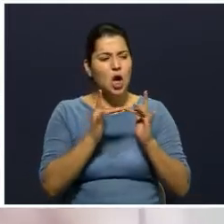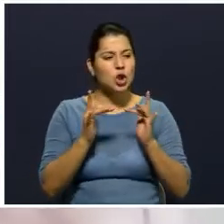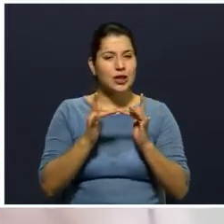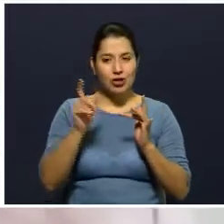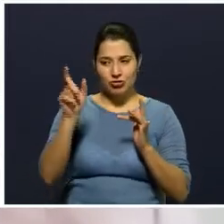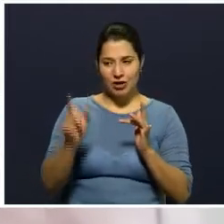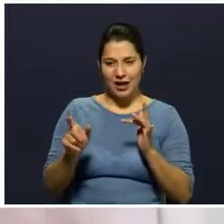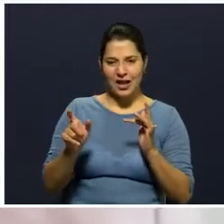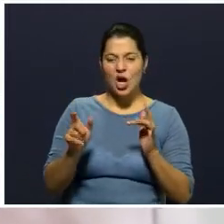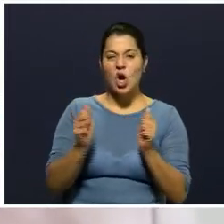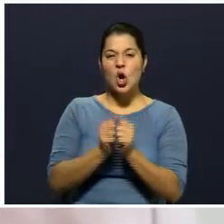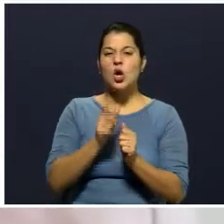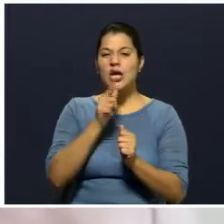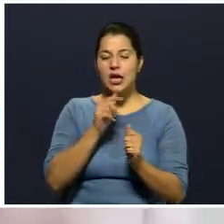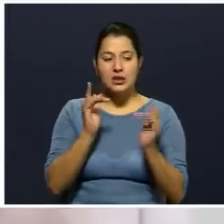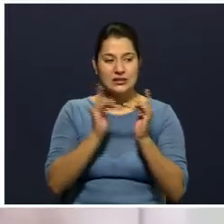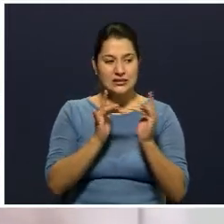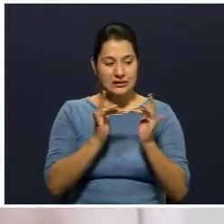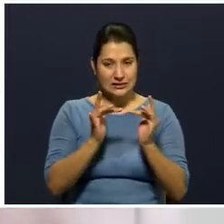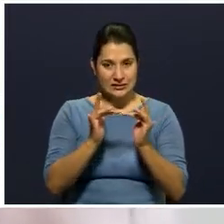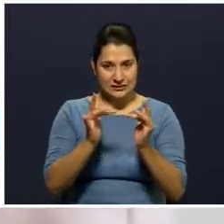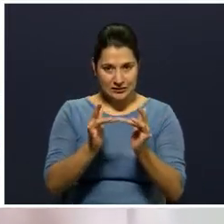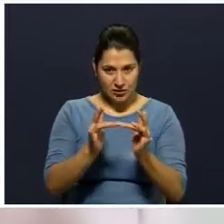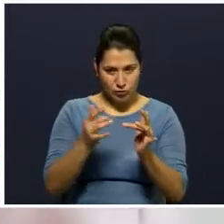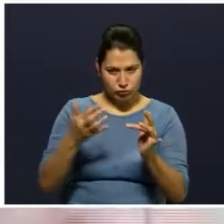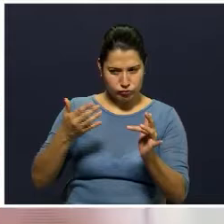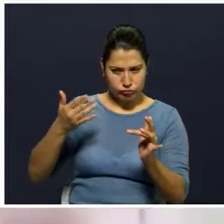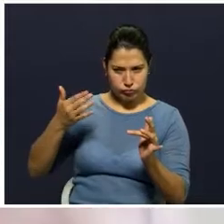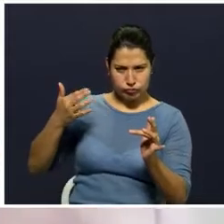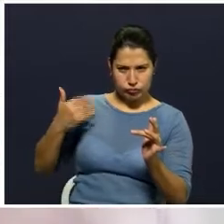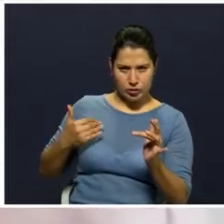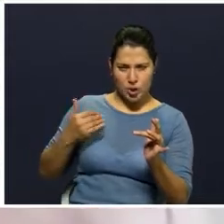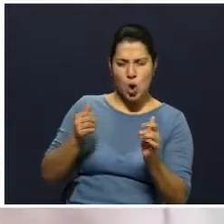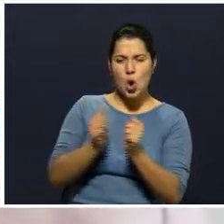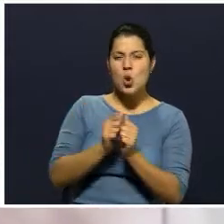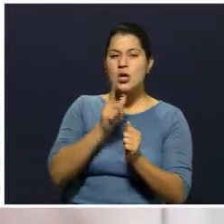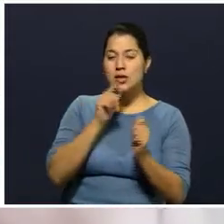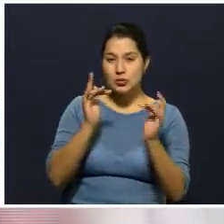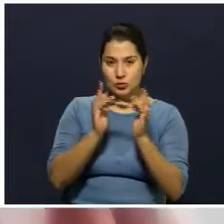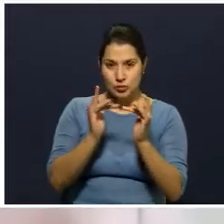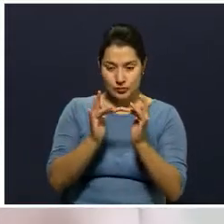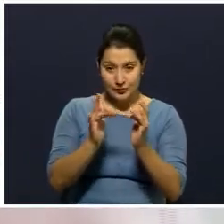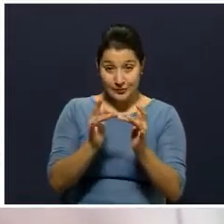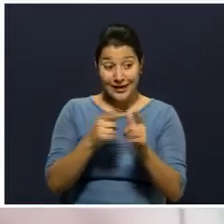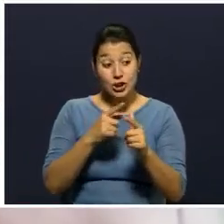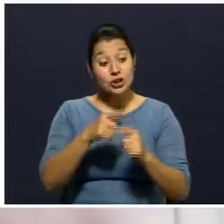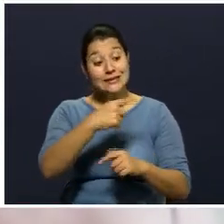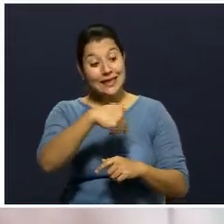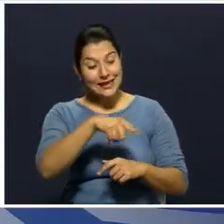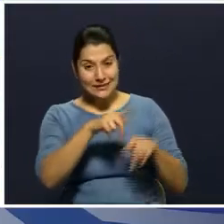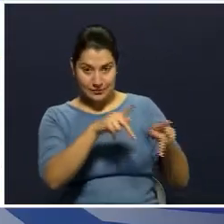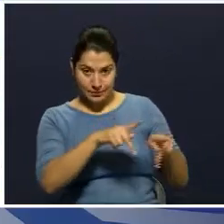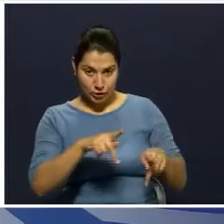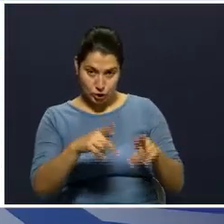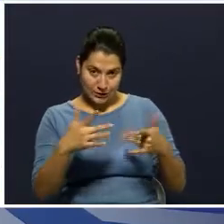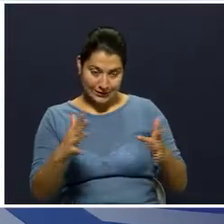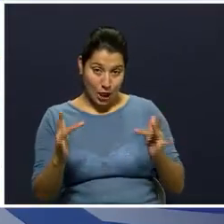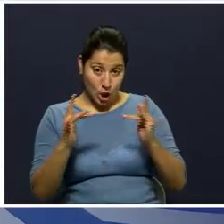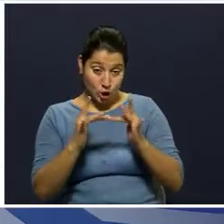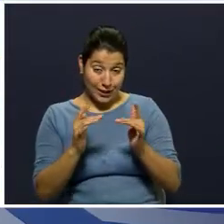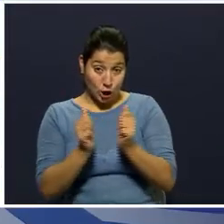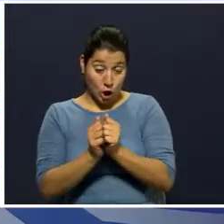directos con los que él había tenido relación en los últimos días, que hubiera podido estar incubando el virus. A esas personas que tuvieron